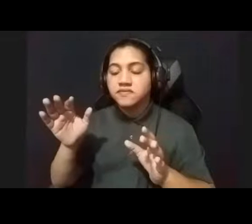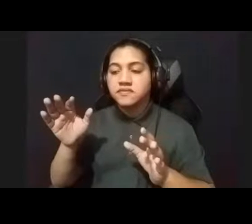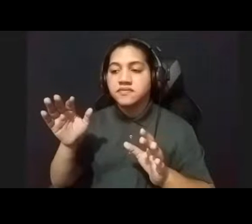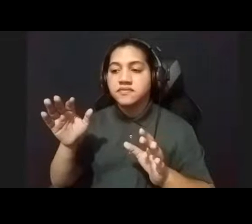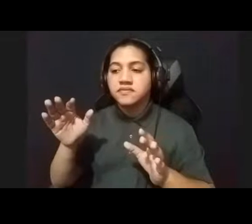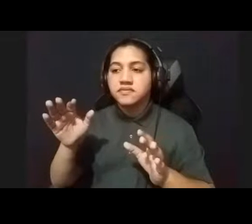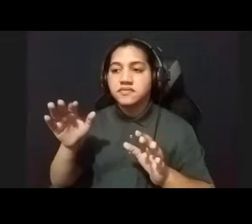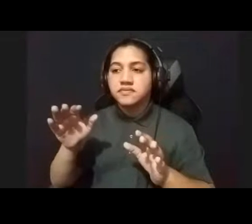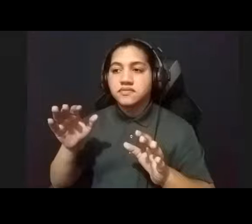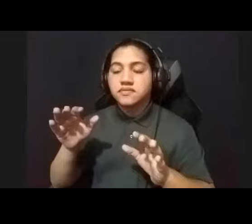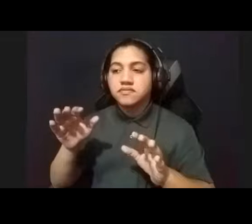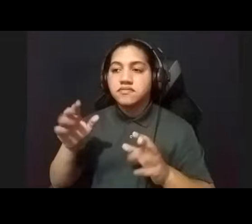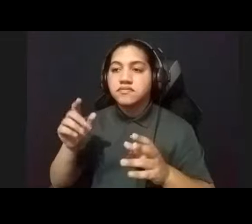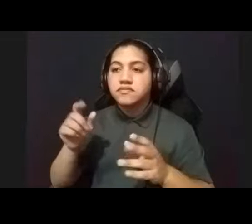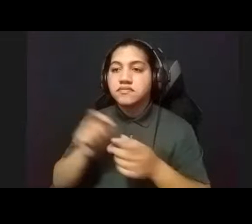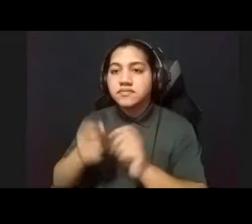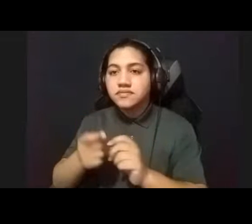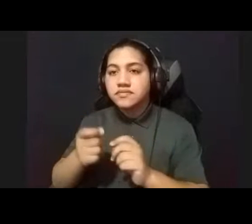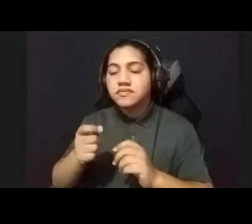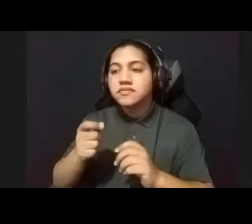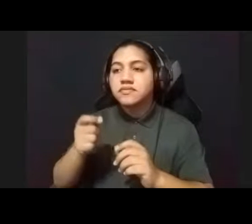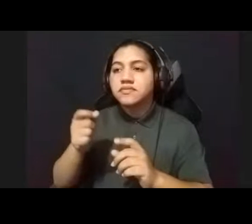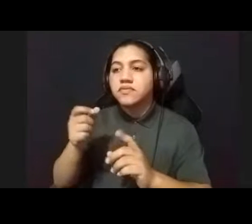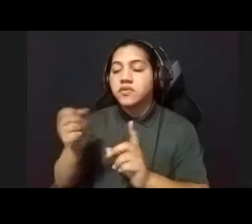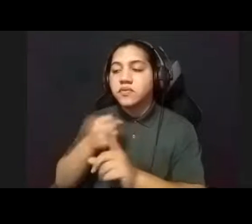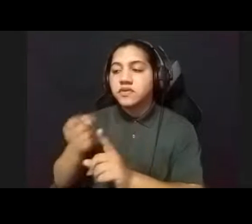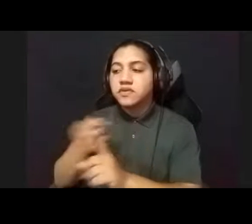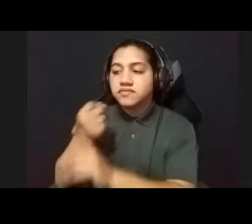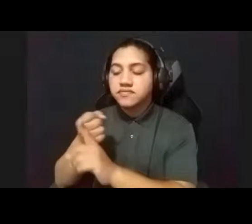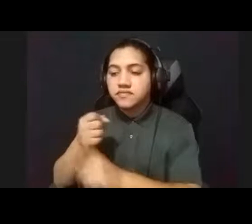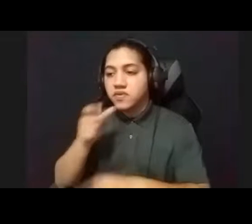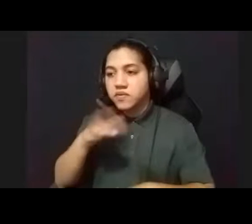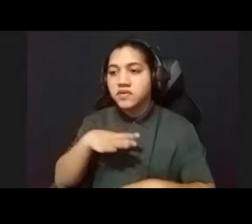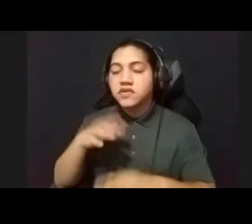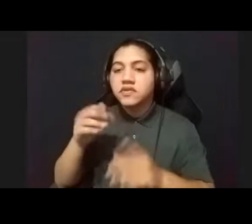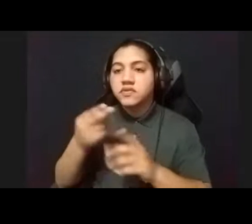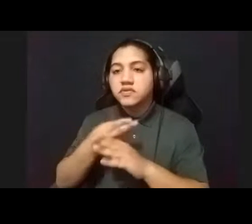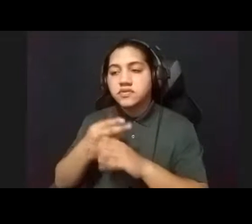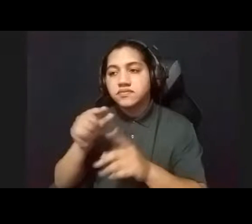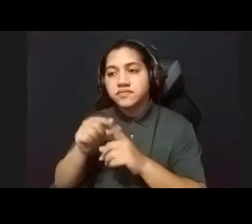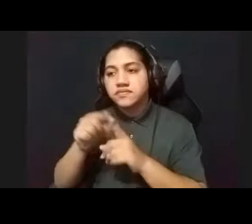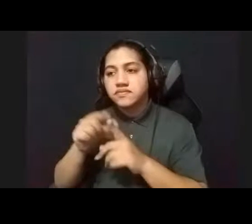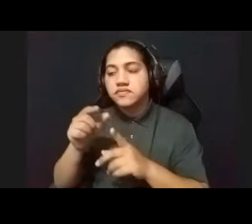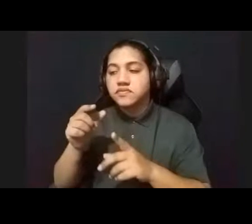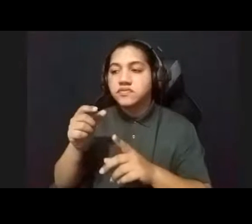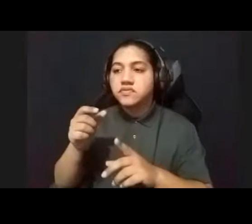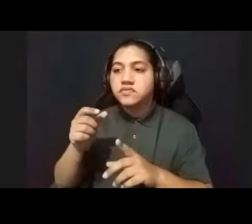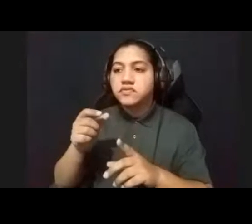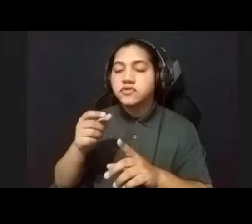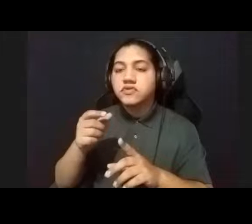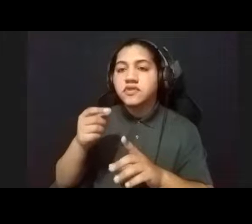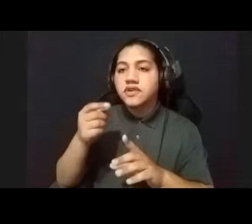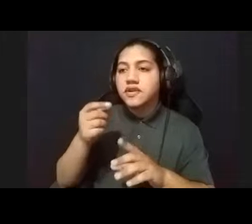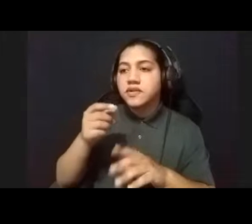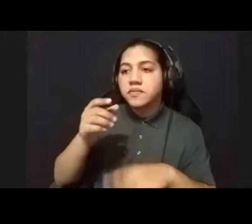reformular el término violencia contra las mujeres y utilizar el término violencia de los hombres contra las mujeres